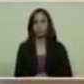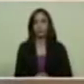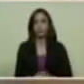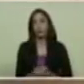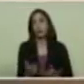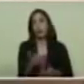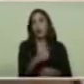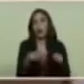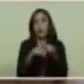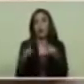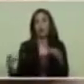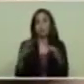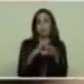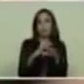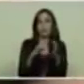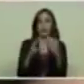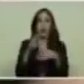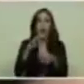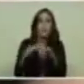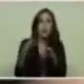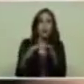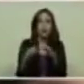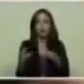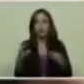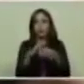anclado en el petro,